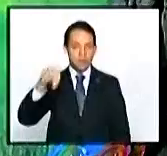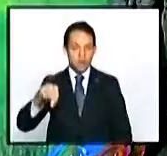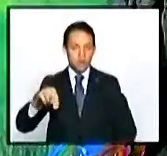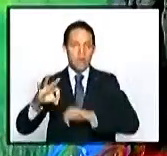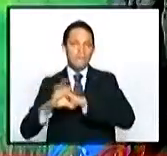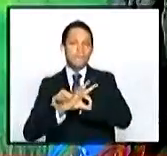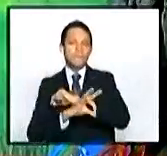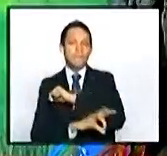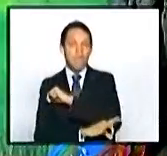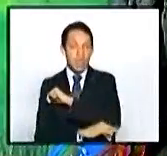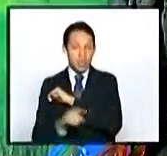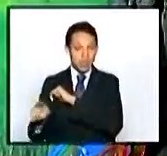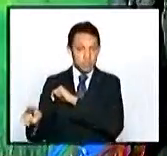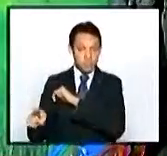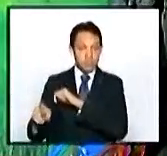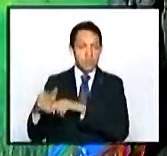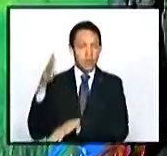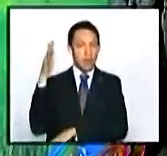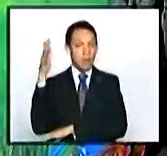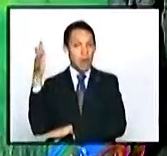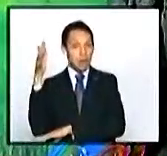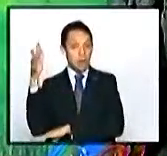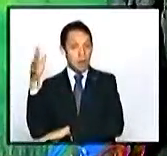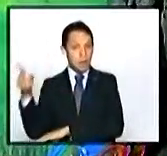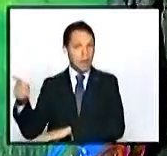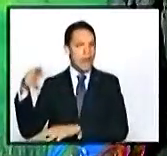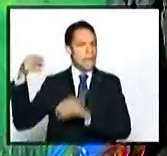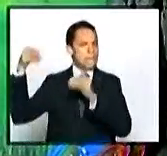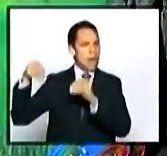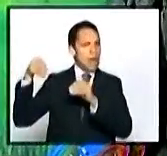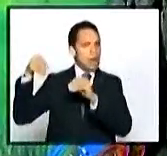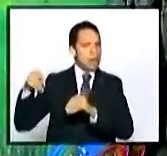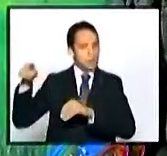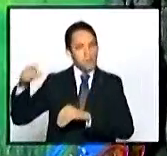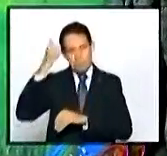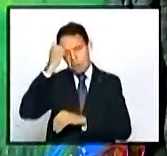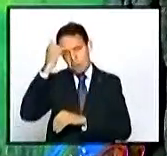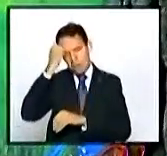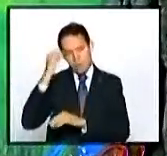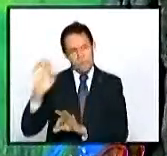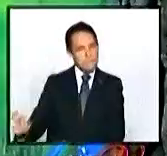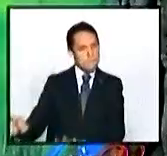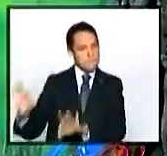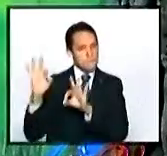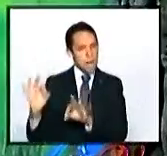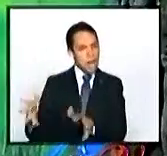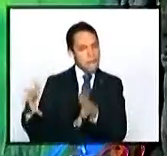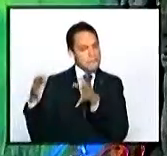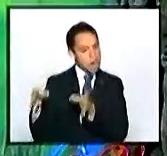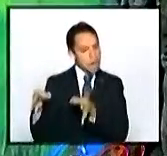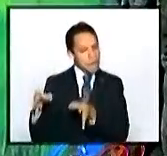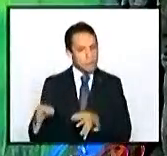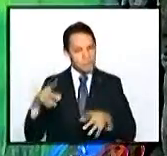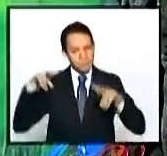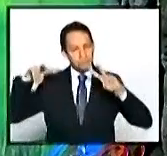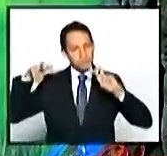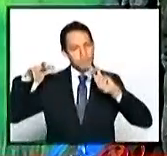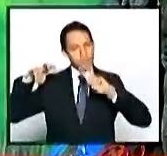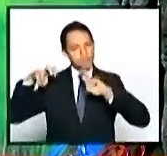como conferencista en todas estas regiones, docente, es una persona investigadora en el campo